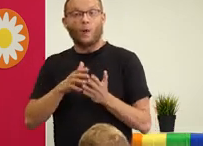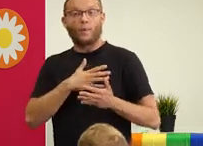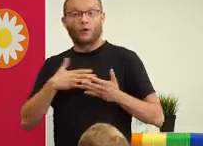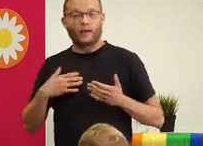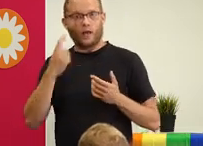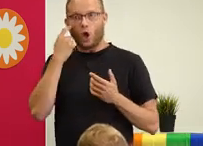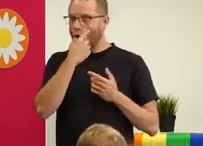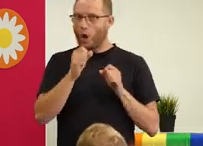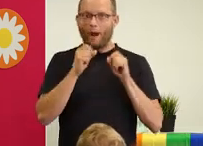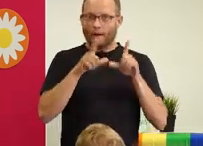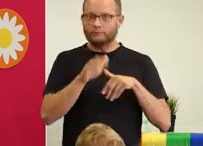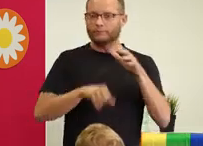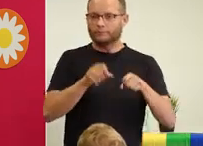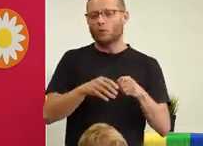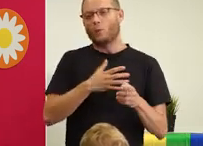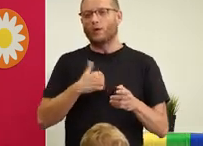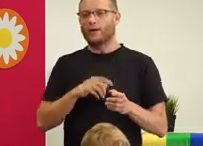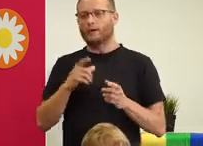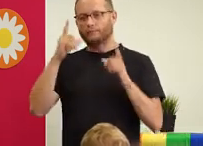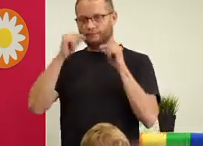los ojos y cuando quiere los cierra.